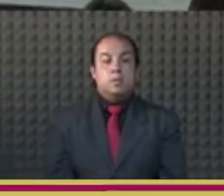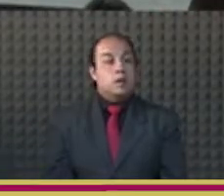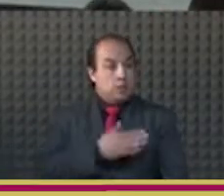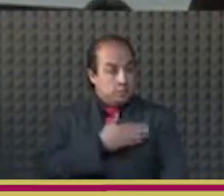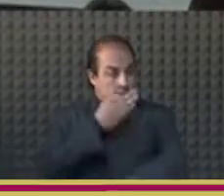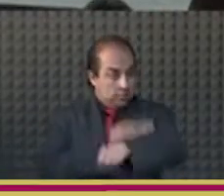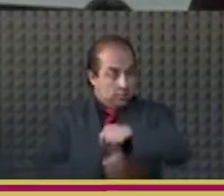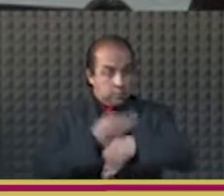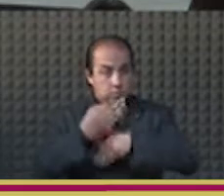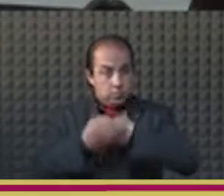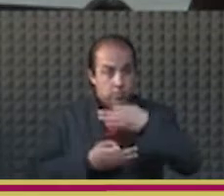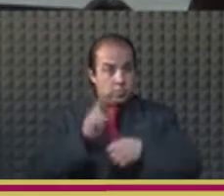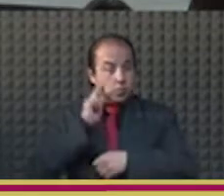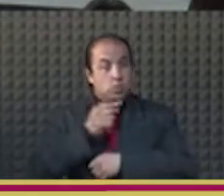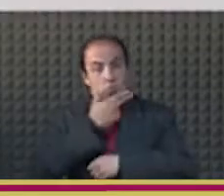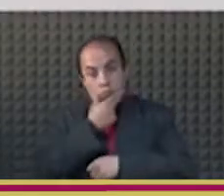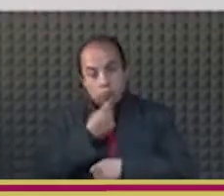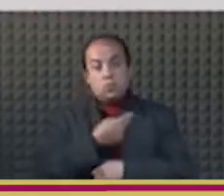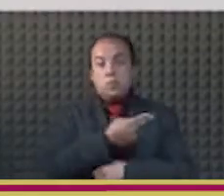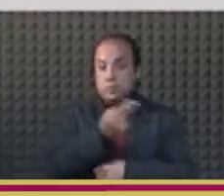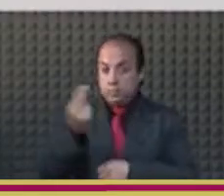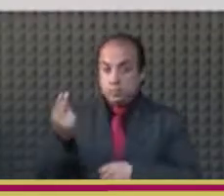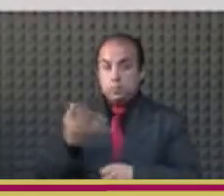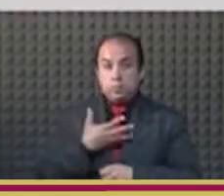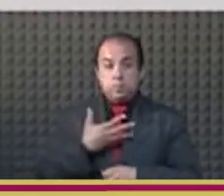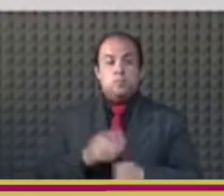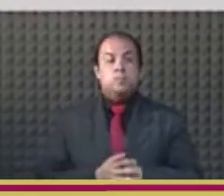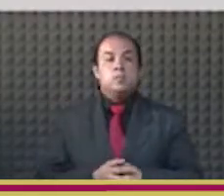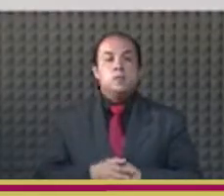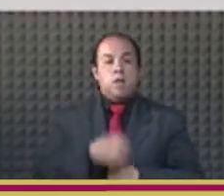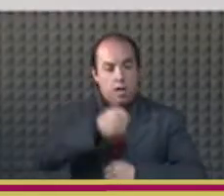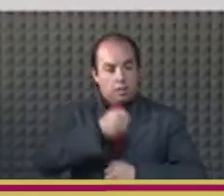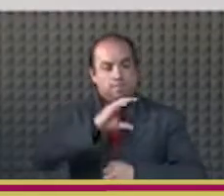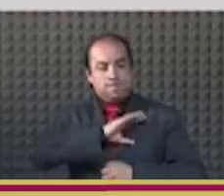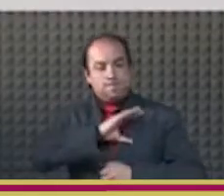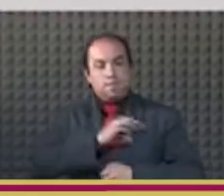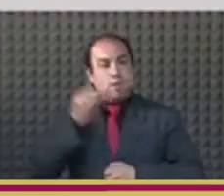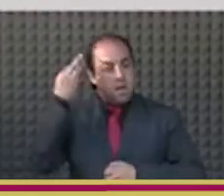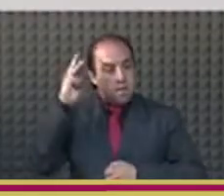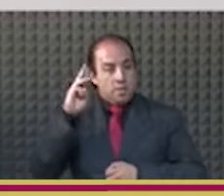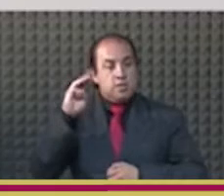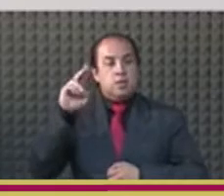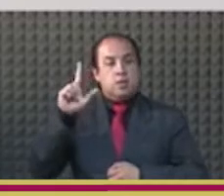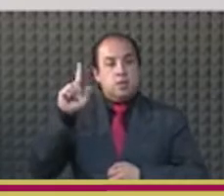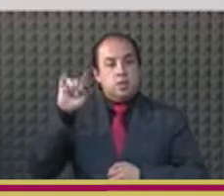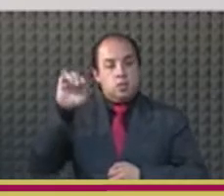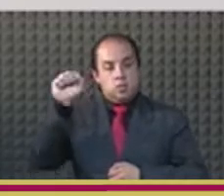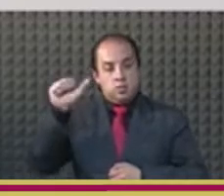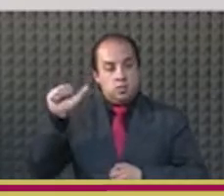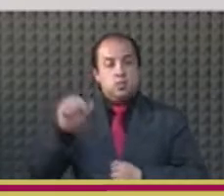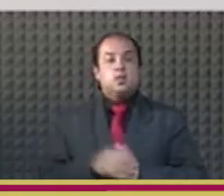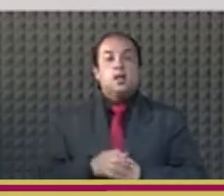Muy buenas tardes tengan todas y todos ustedes. Saludo con afecto a la maestra Luisa María Alcalde